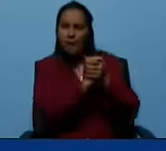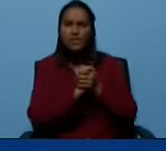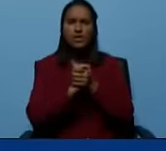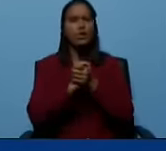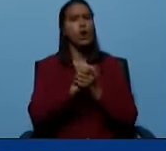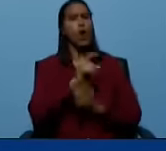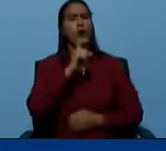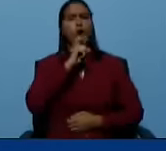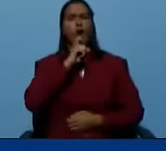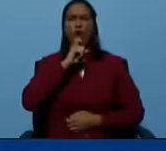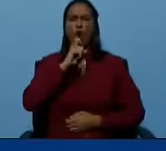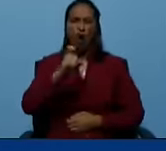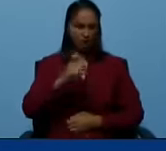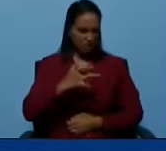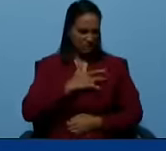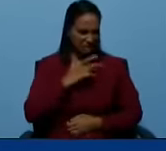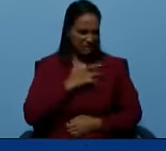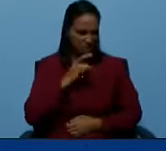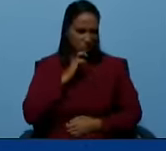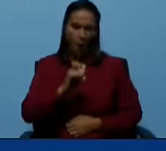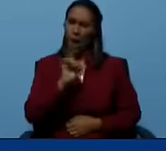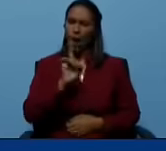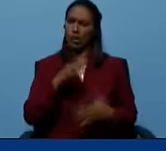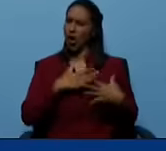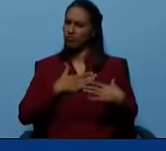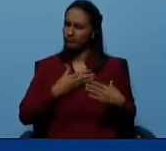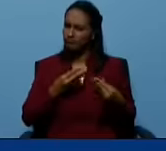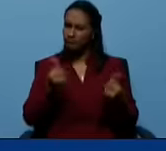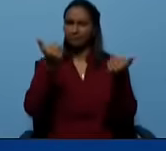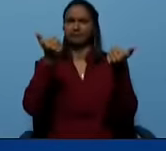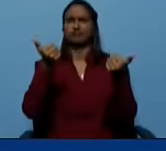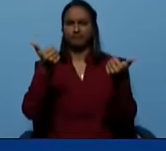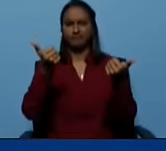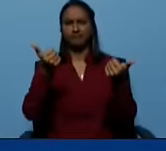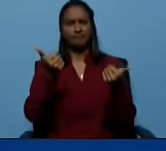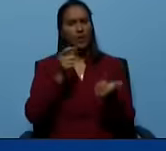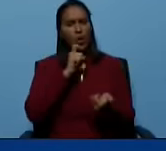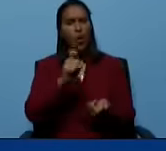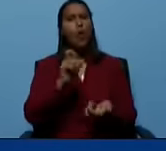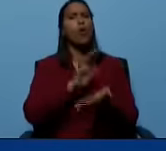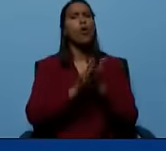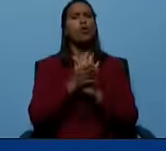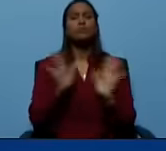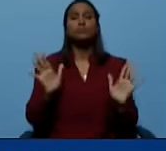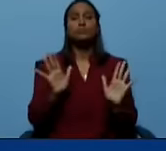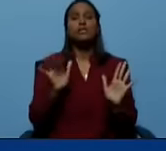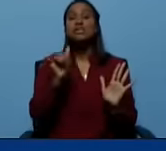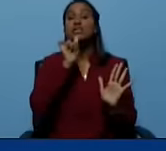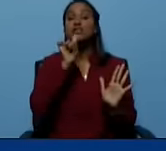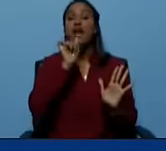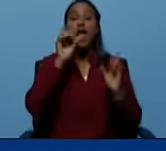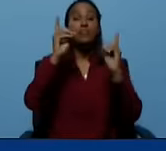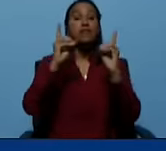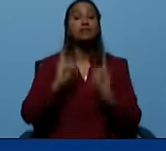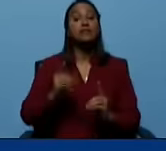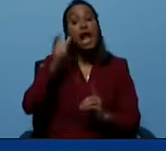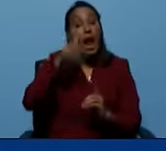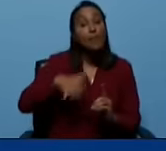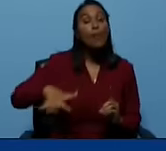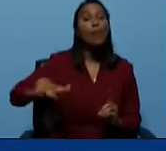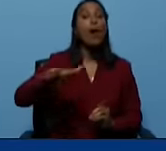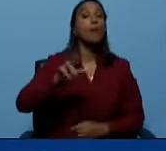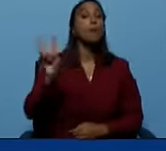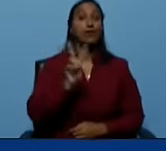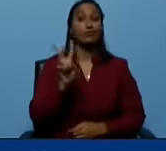quien esté picado de odio. Eso es lo que le pido al pueblo. Y la última palabra la tiene Venezuela. No la tiene ningún gobierno